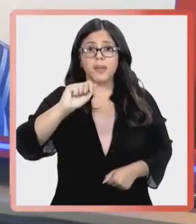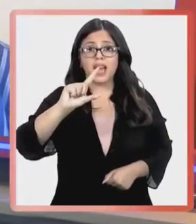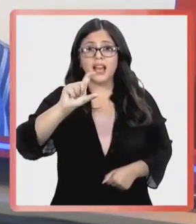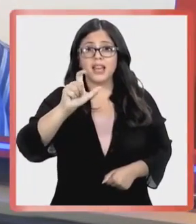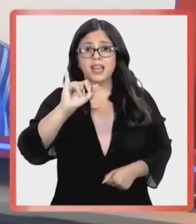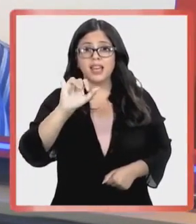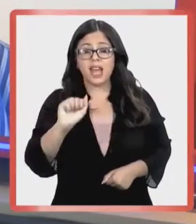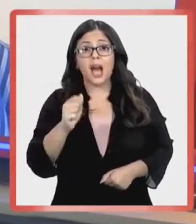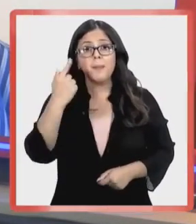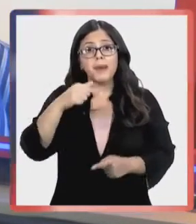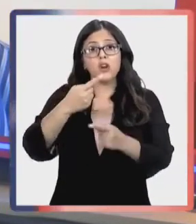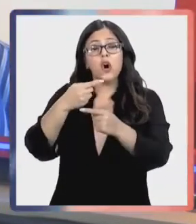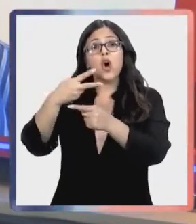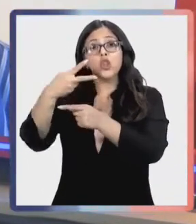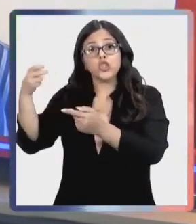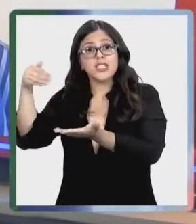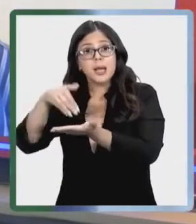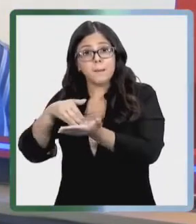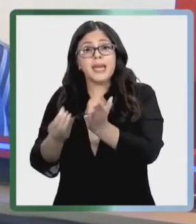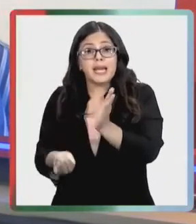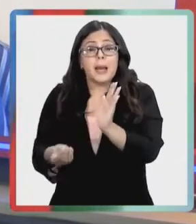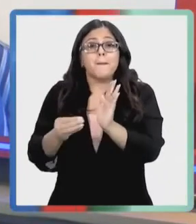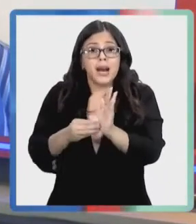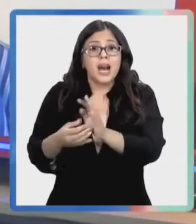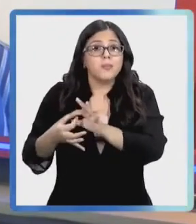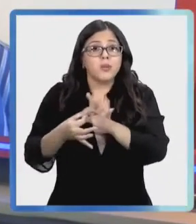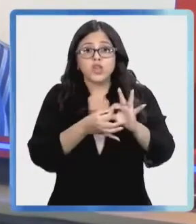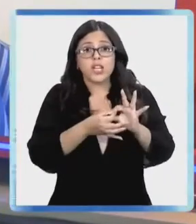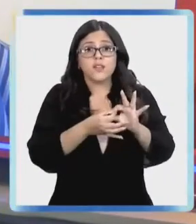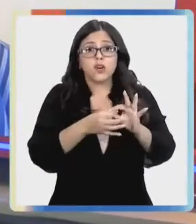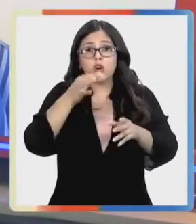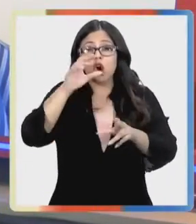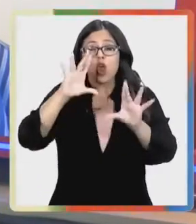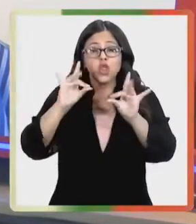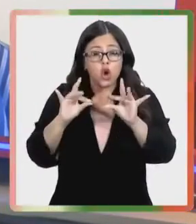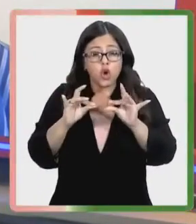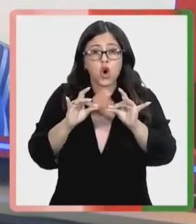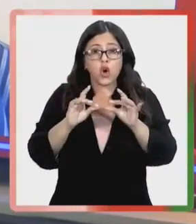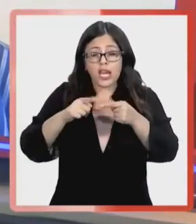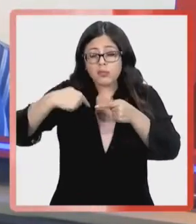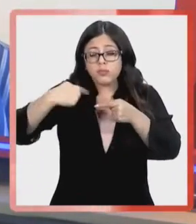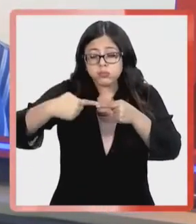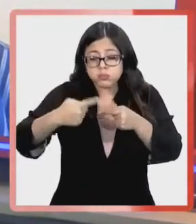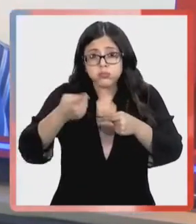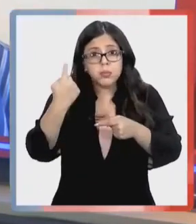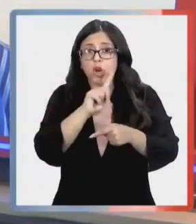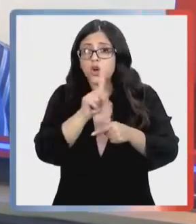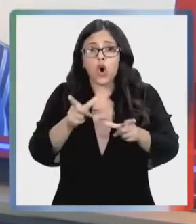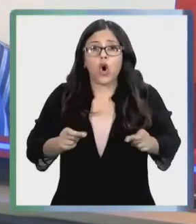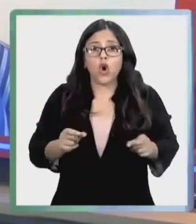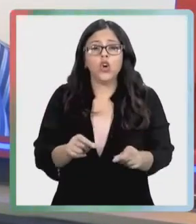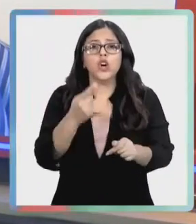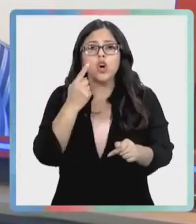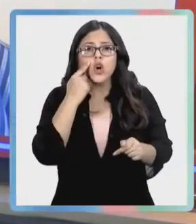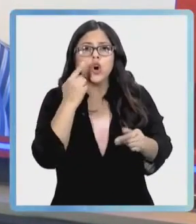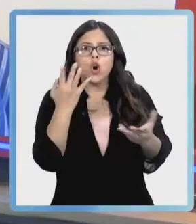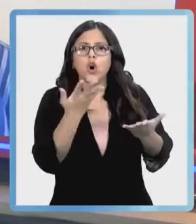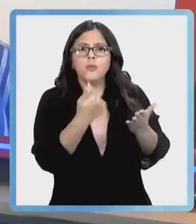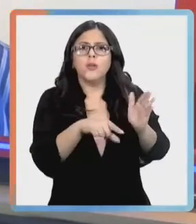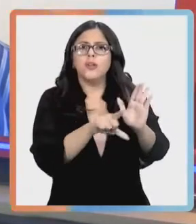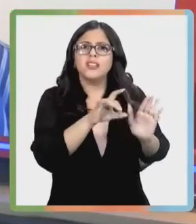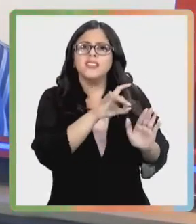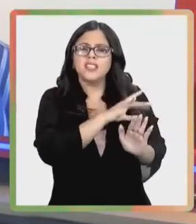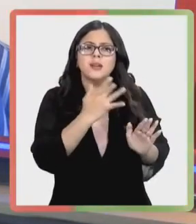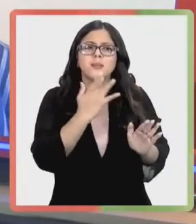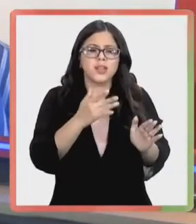con dolores crónicos no oncológicos, ¿verdad? Háblenos un poquito de cómo cambia para ellos la legislación chilena, porque es bien interesante que